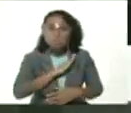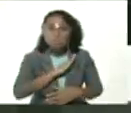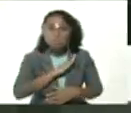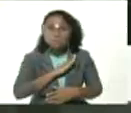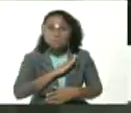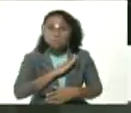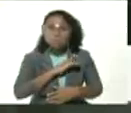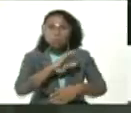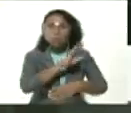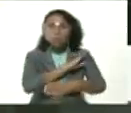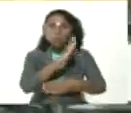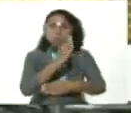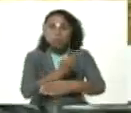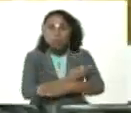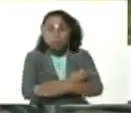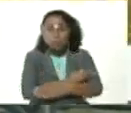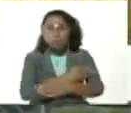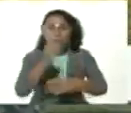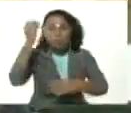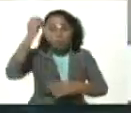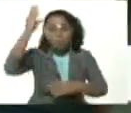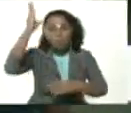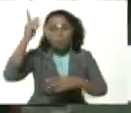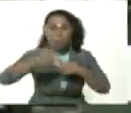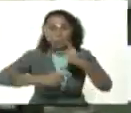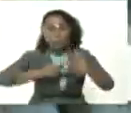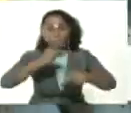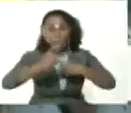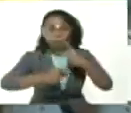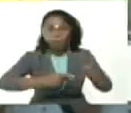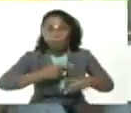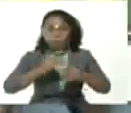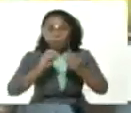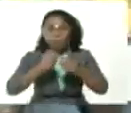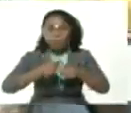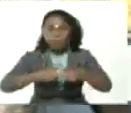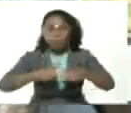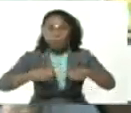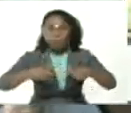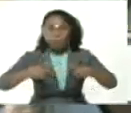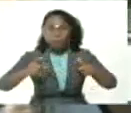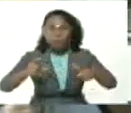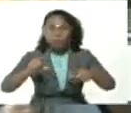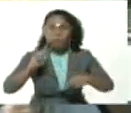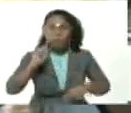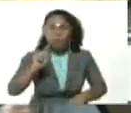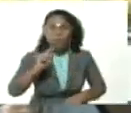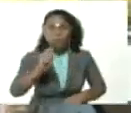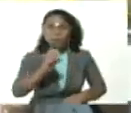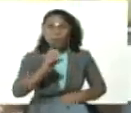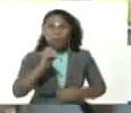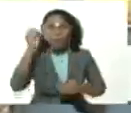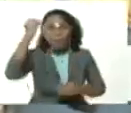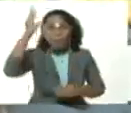haya un fortalecimiento de su capacidad productiva, se incremente sus capacidades operativas, las